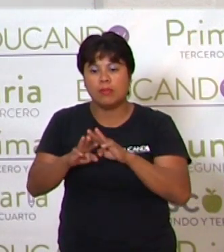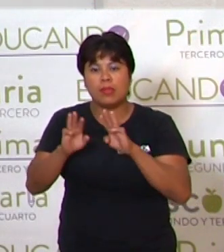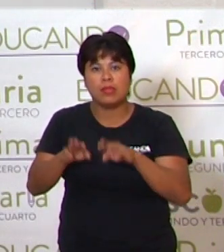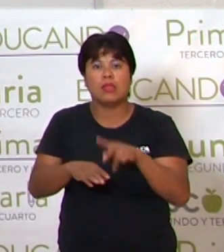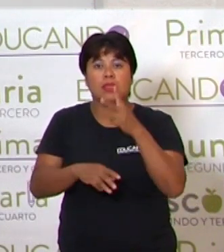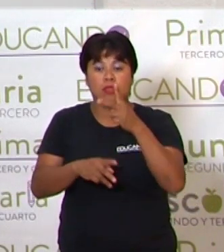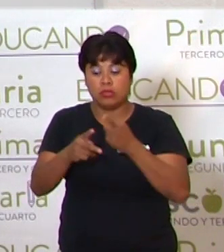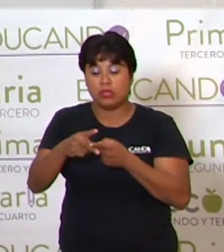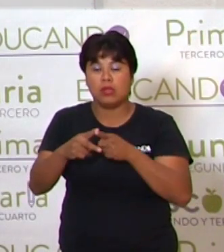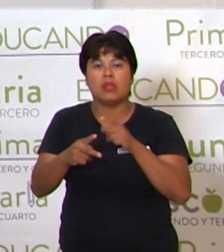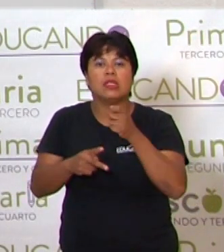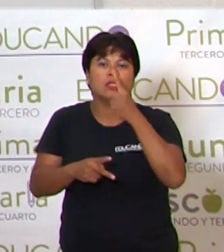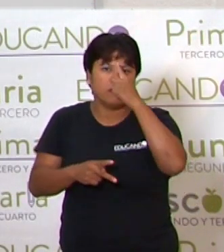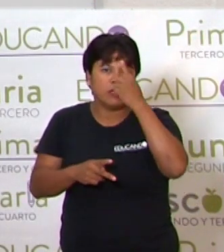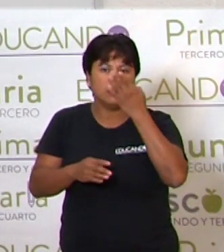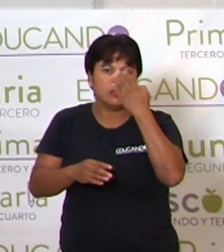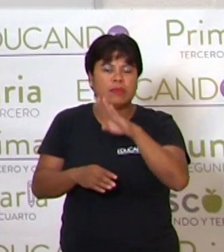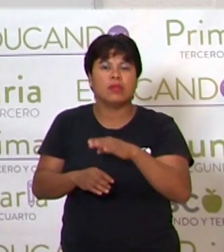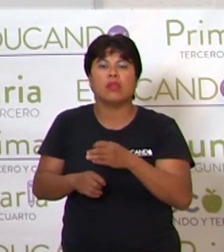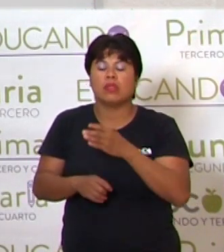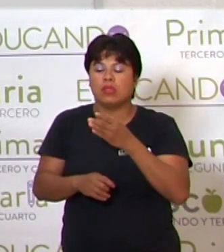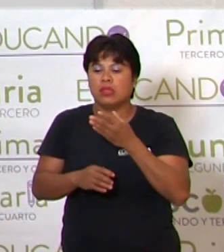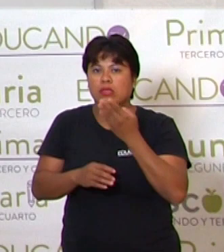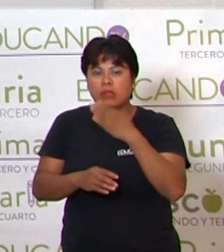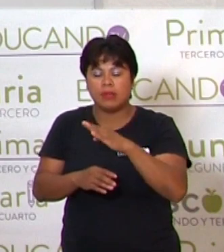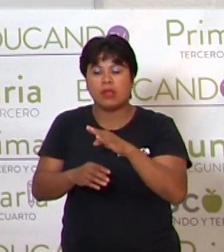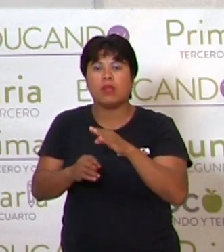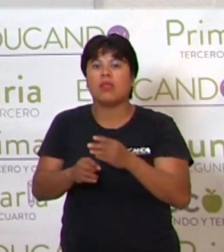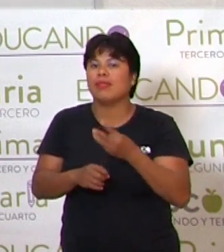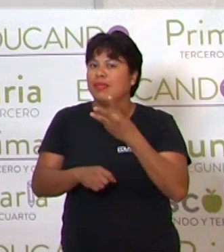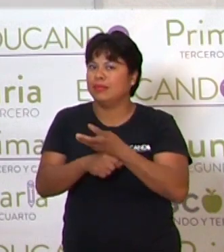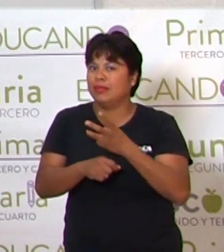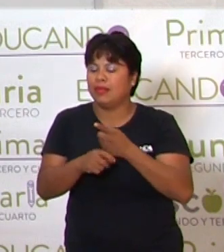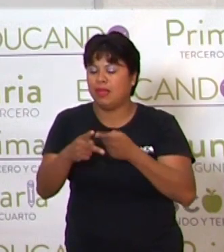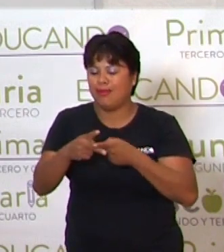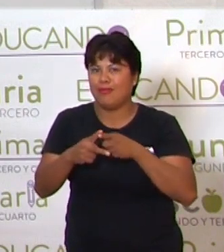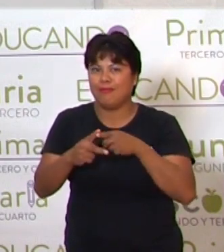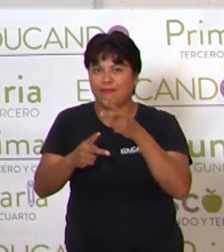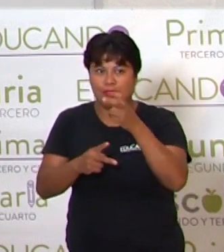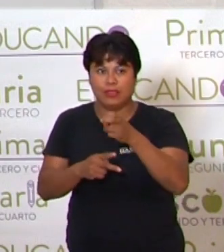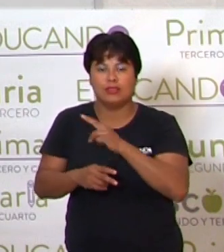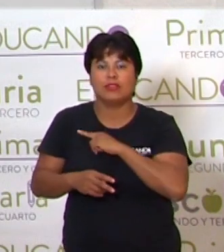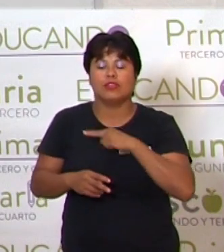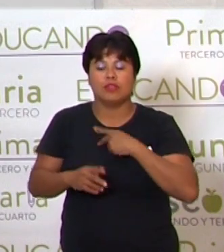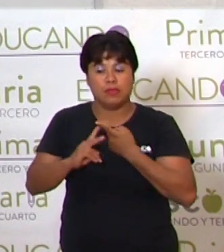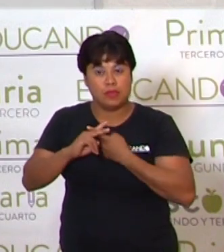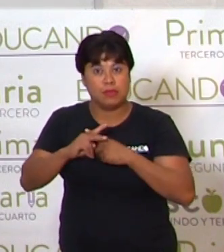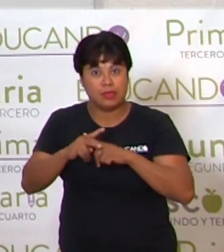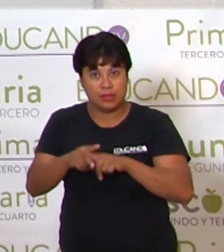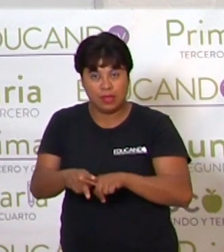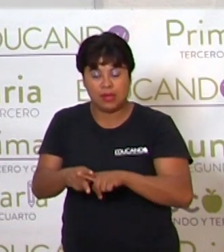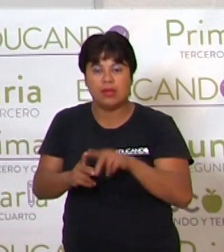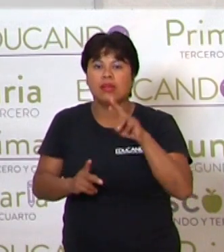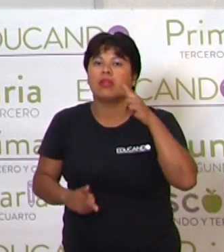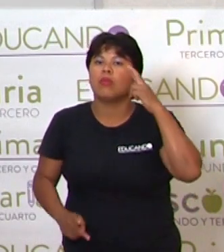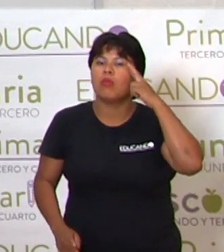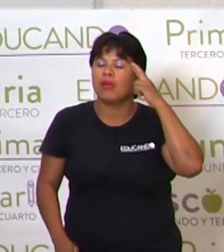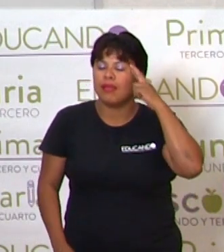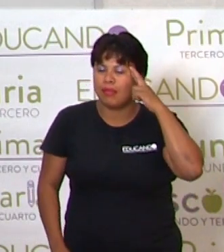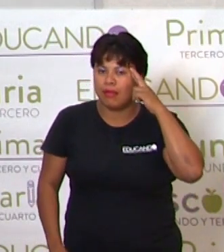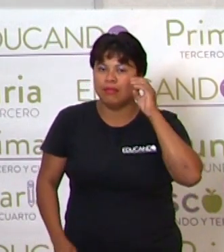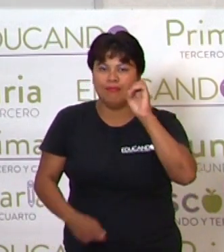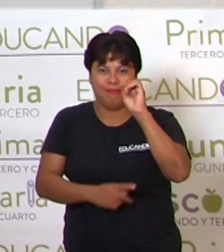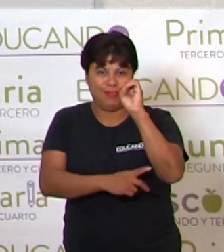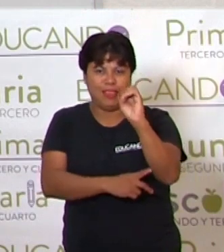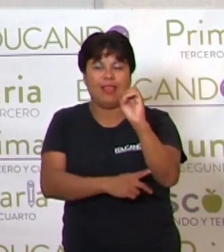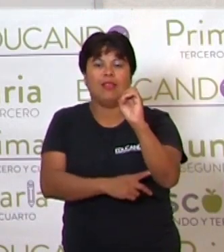ángulos, pues es fácil saber la medida del tercer ángulo, ¿sí? En este caso vamos a partir, recuerda, del